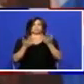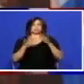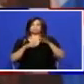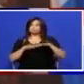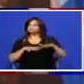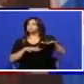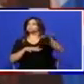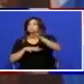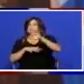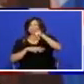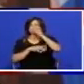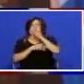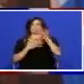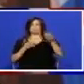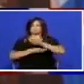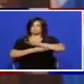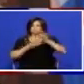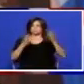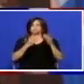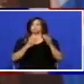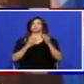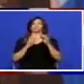rincones del país y se reparta con justicia y con equidad.